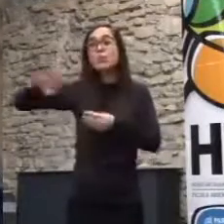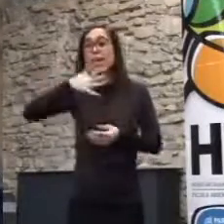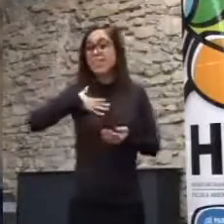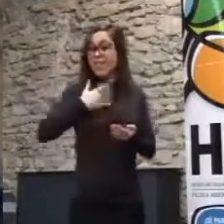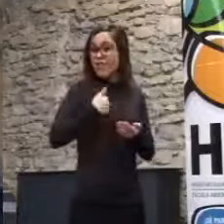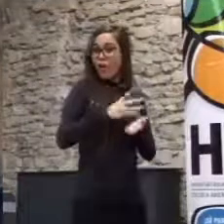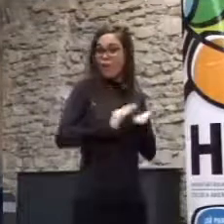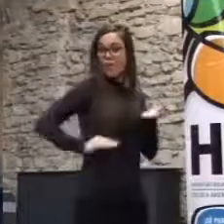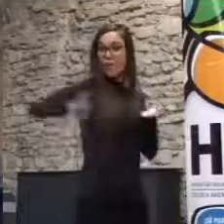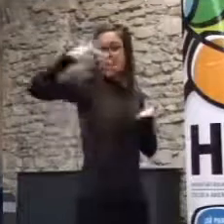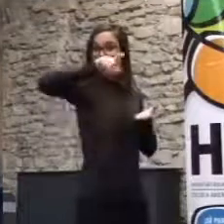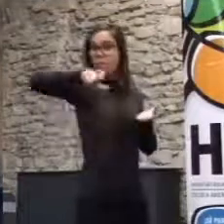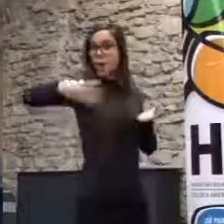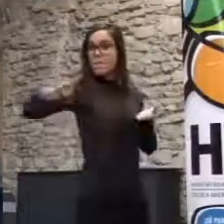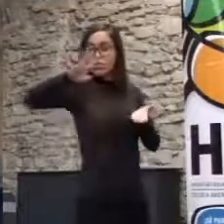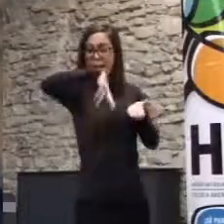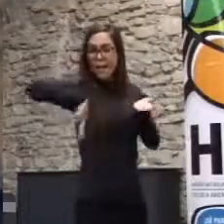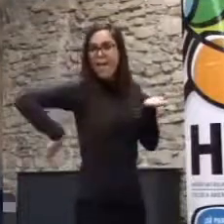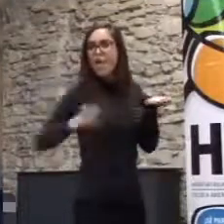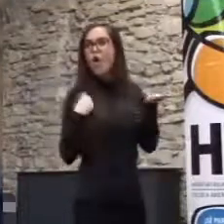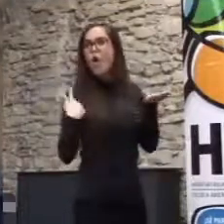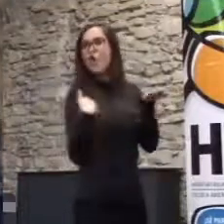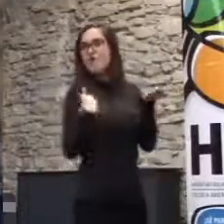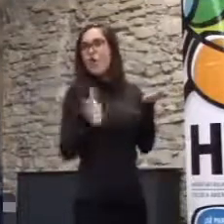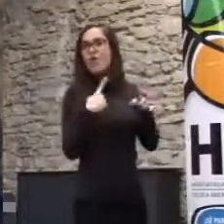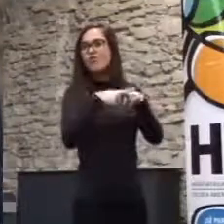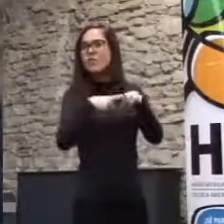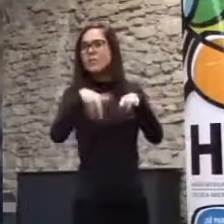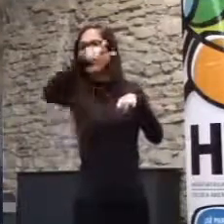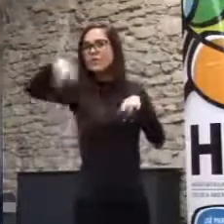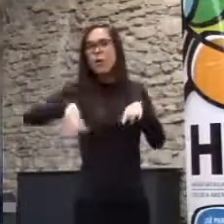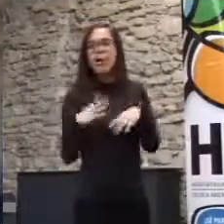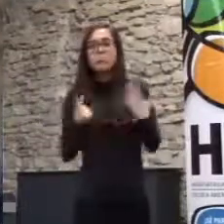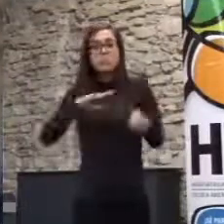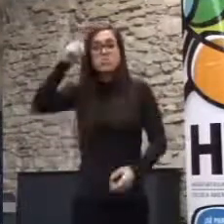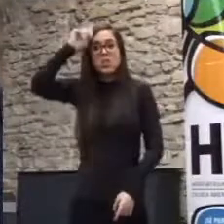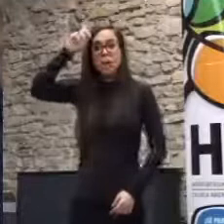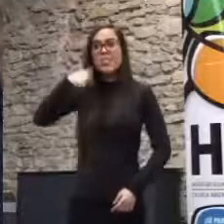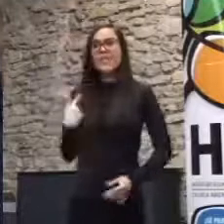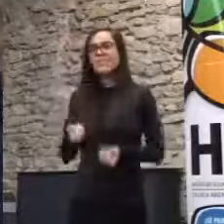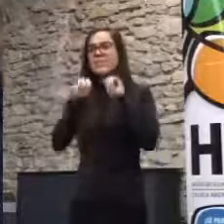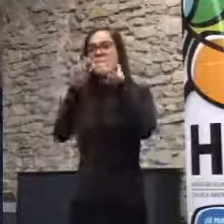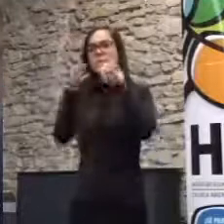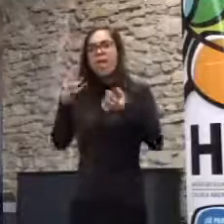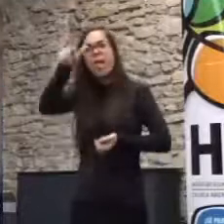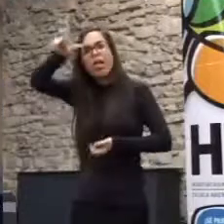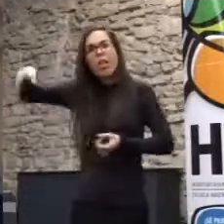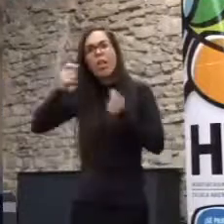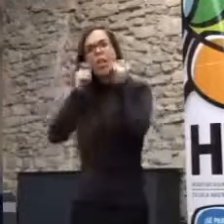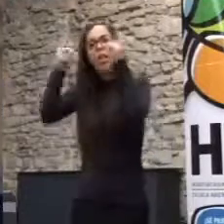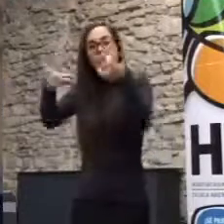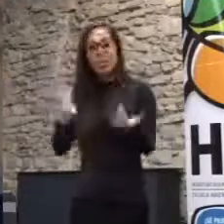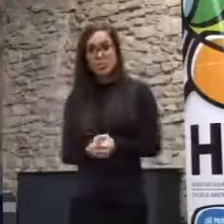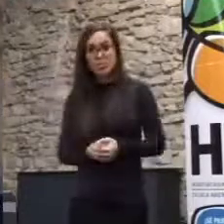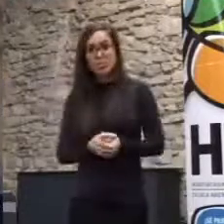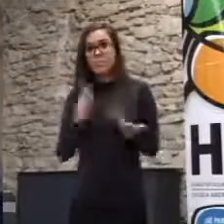la mejor información sobre un asunto que desconocen, ojalá, y si no puedo hacerlo, pues porque no hemos sido capaces, y porque además cada vez es más difícil,